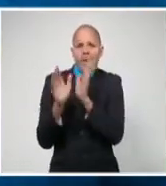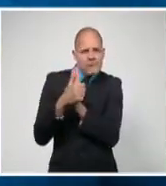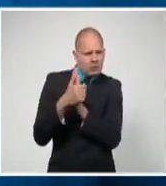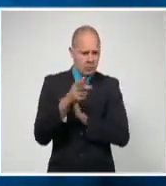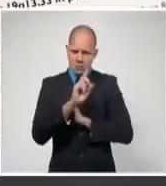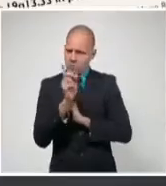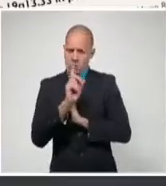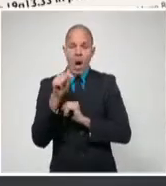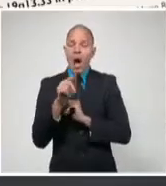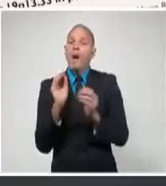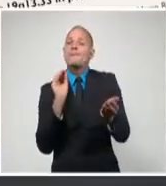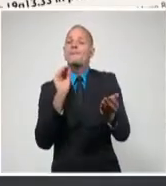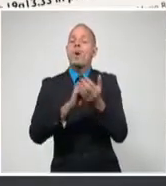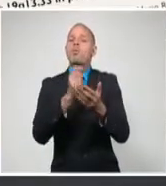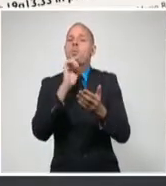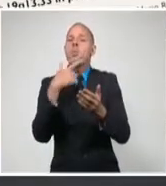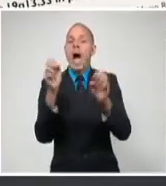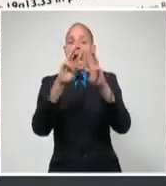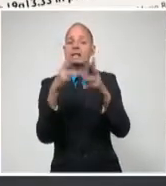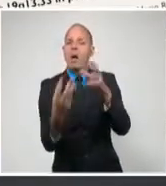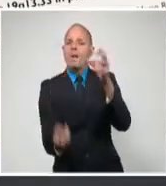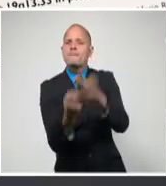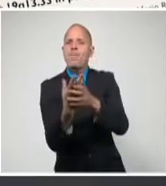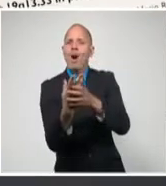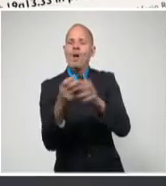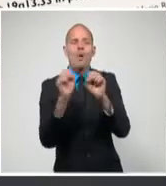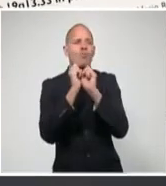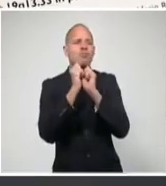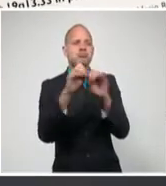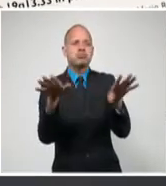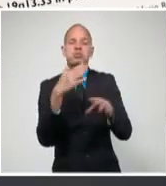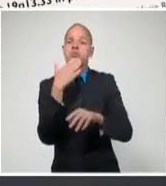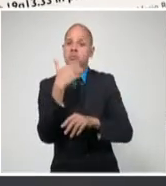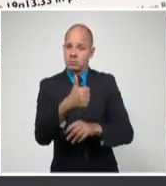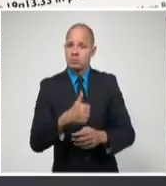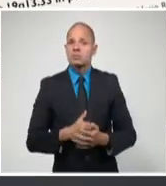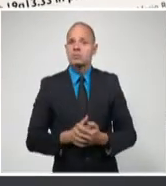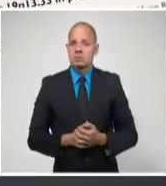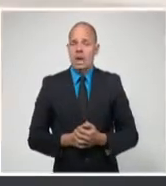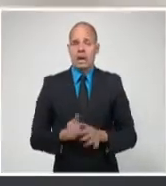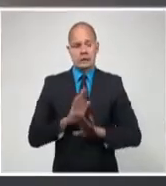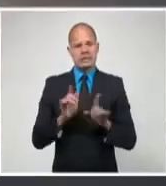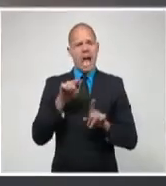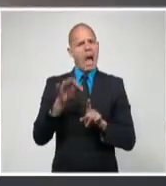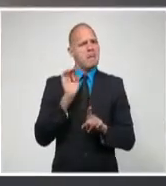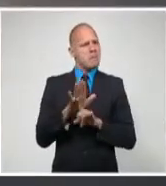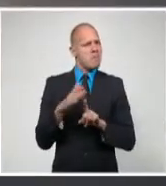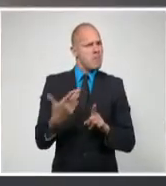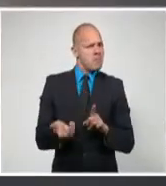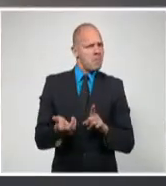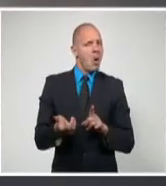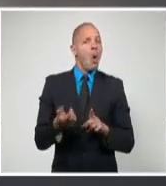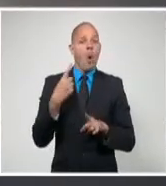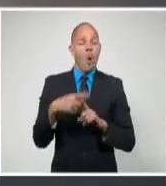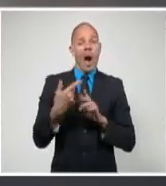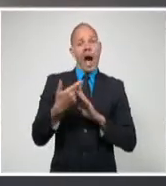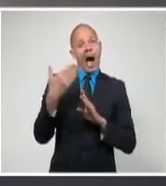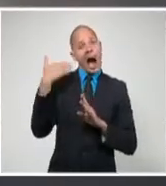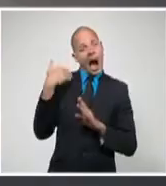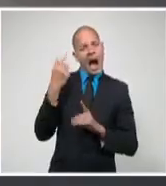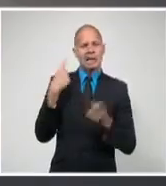sin límites. Además, los repositorios de preprint o prepublicaciones comenzaron a ser consultados como nunca antes